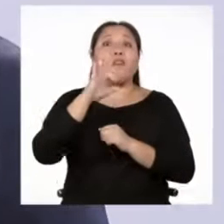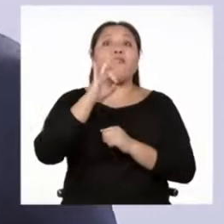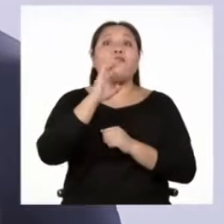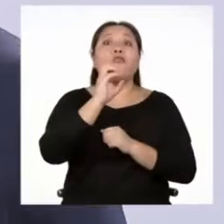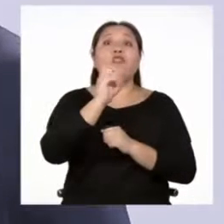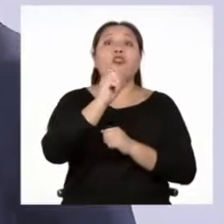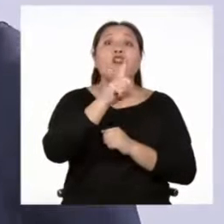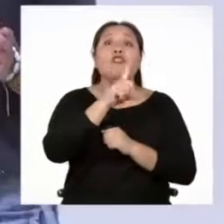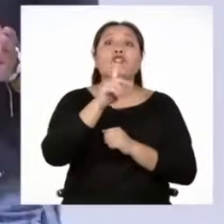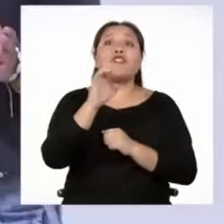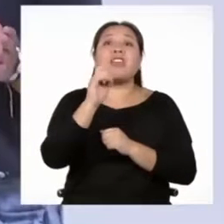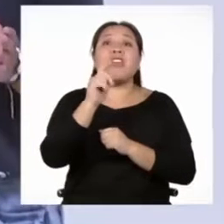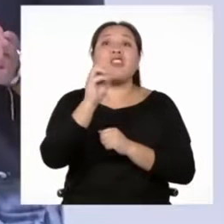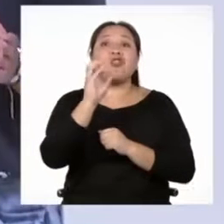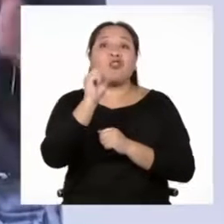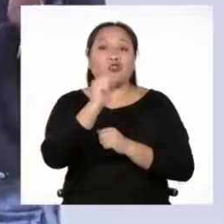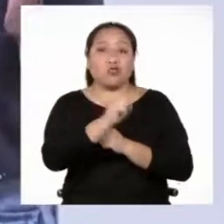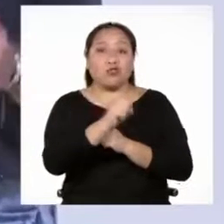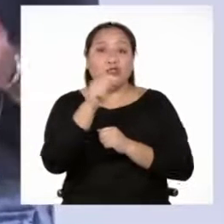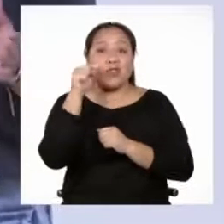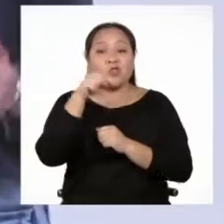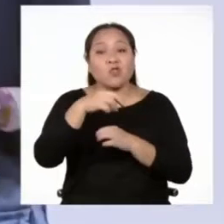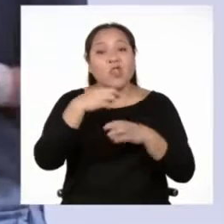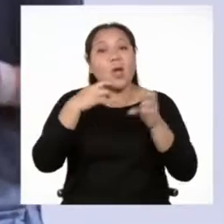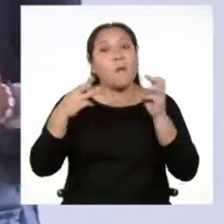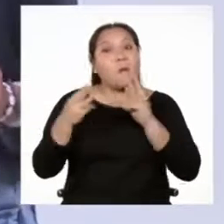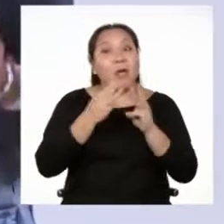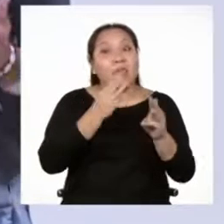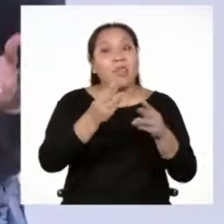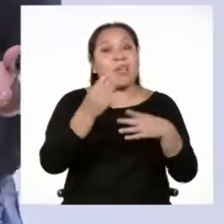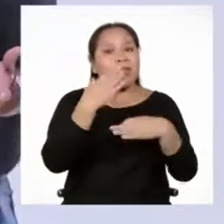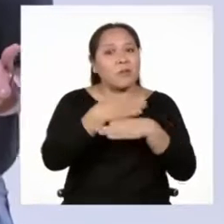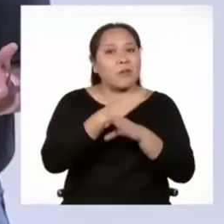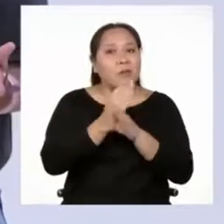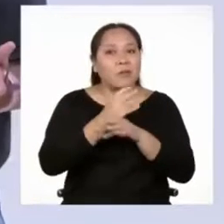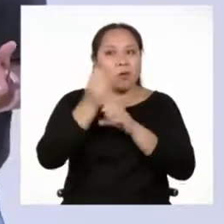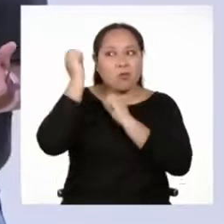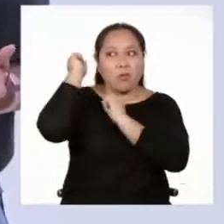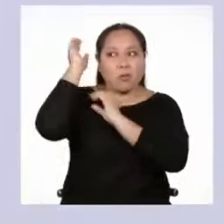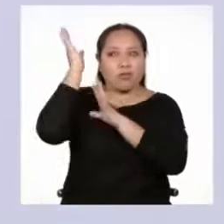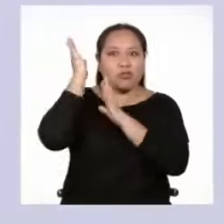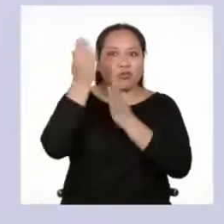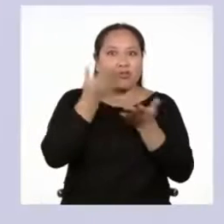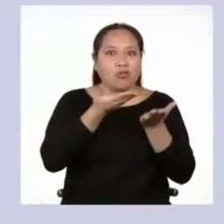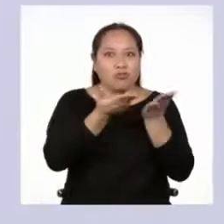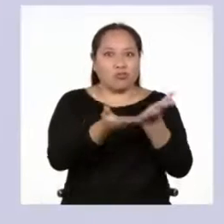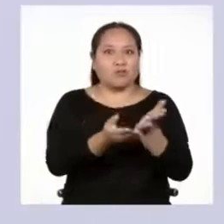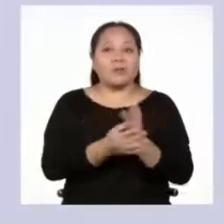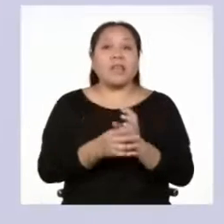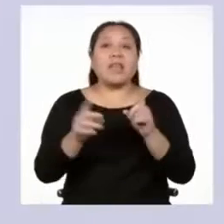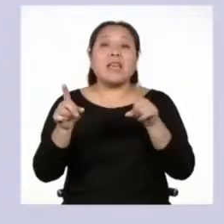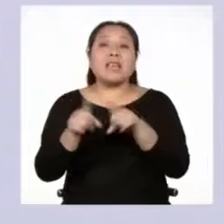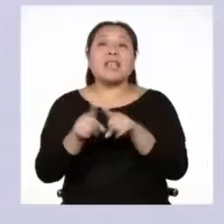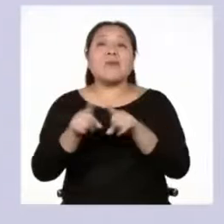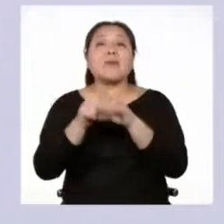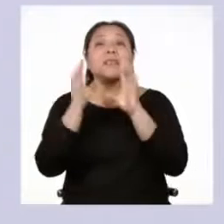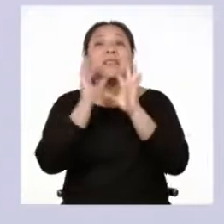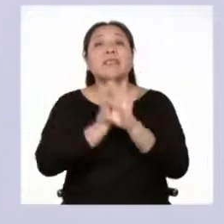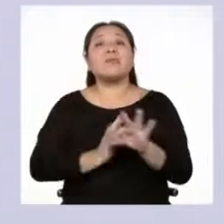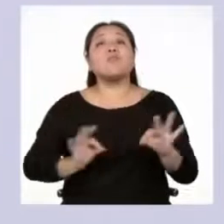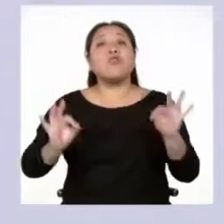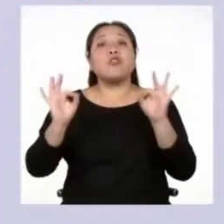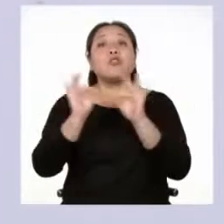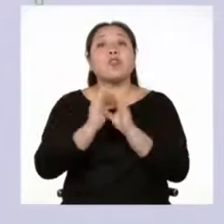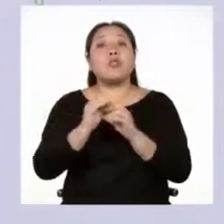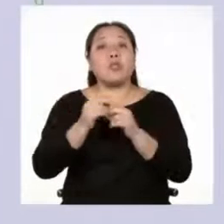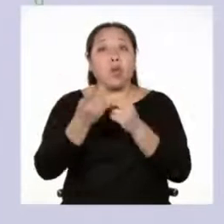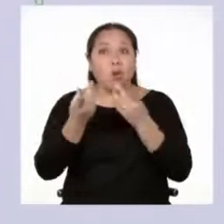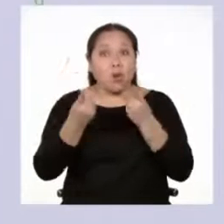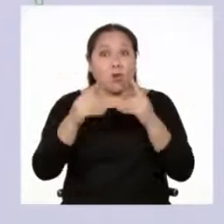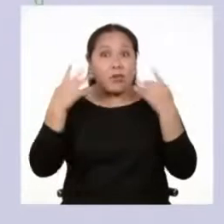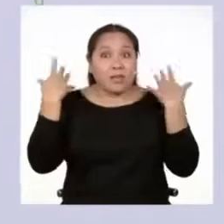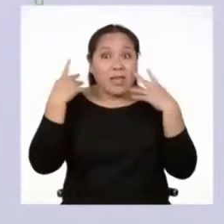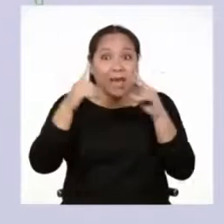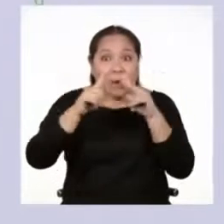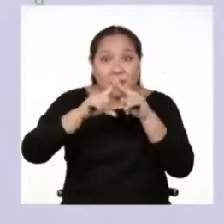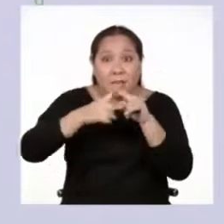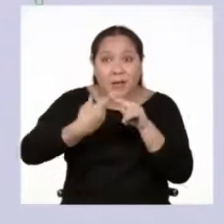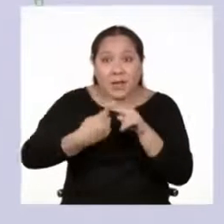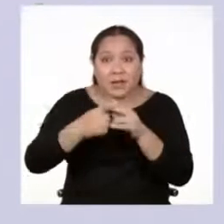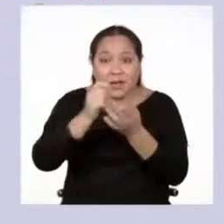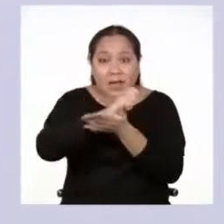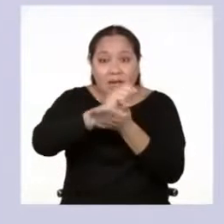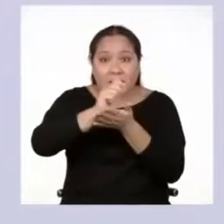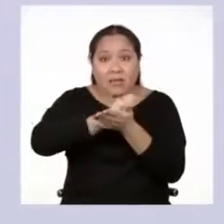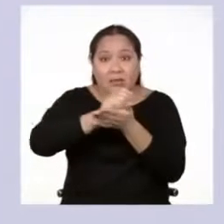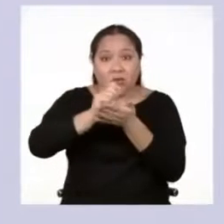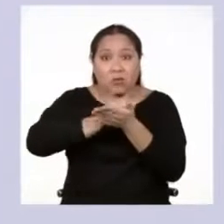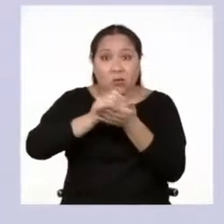folleto, que son una de las maneras en las que se puede elaborar un texto expositivo. Además, es importante que cuando empecemos la escritura de un texto